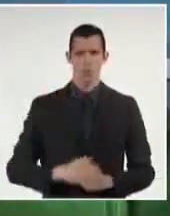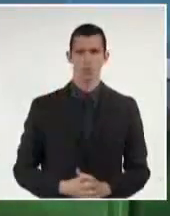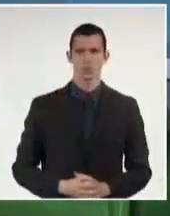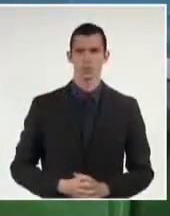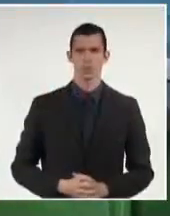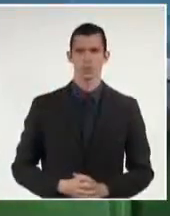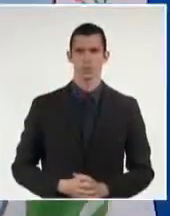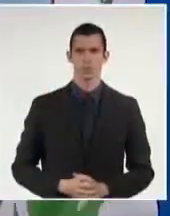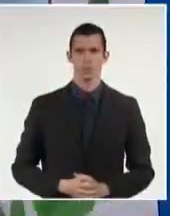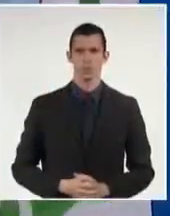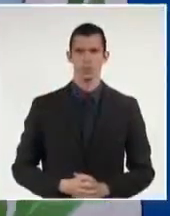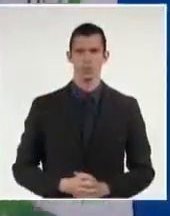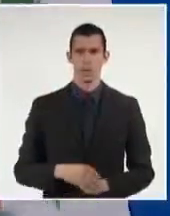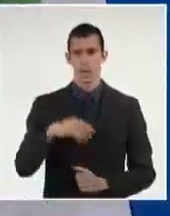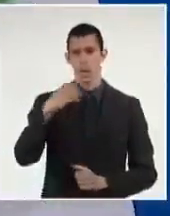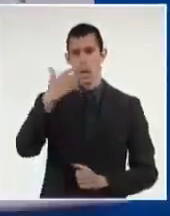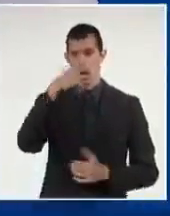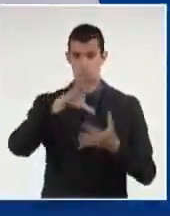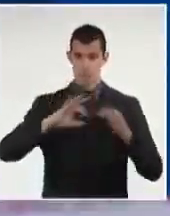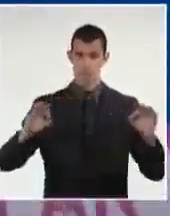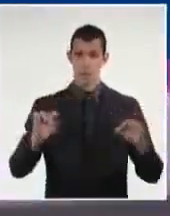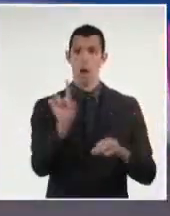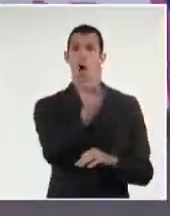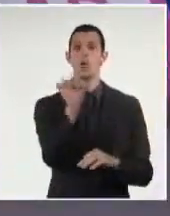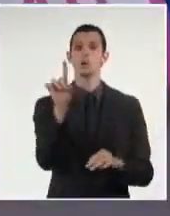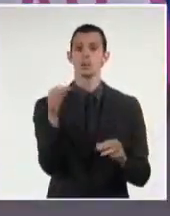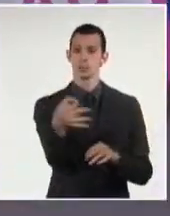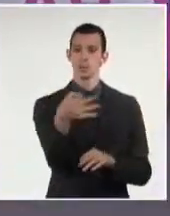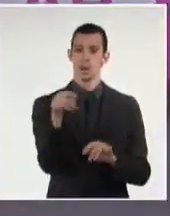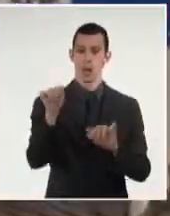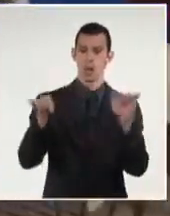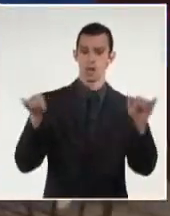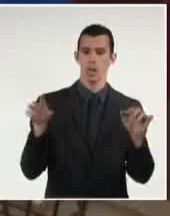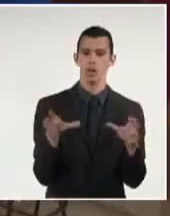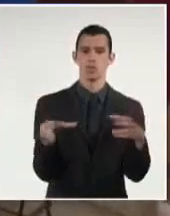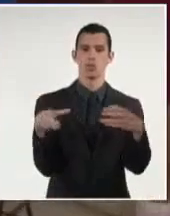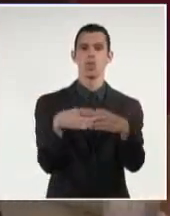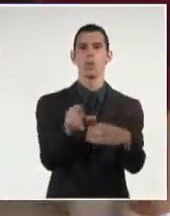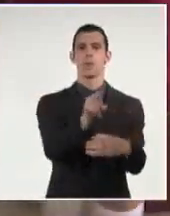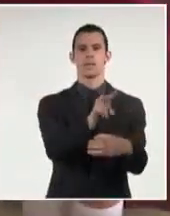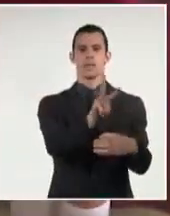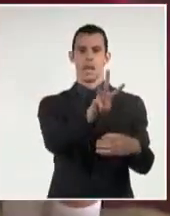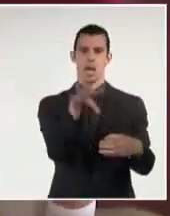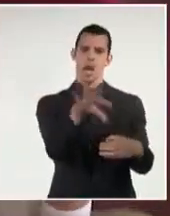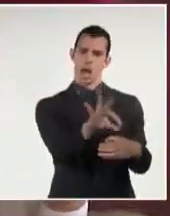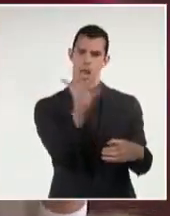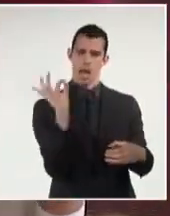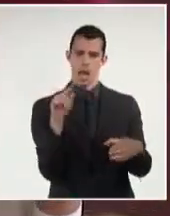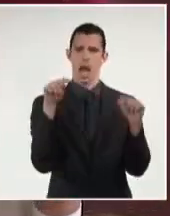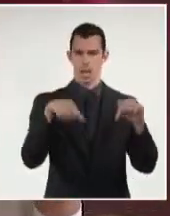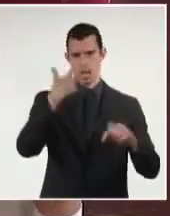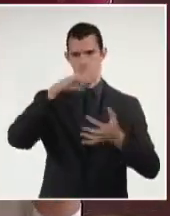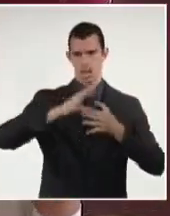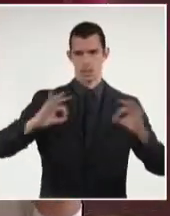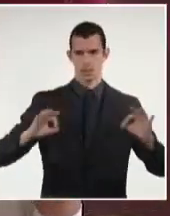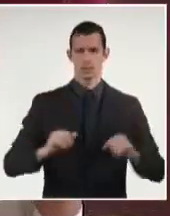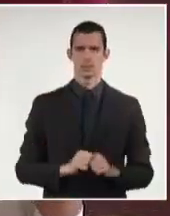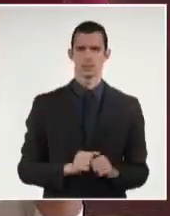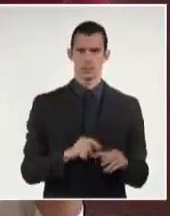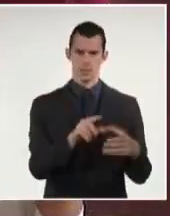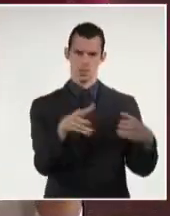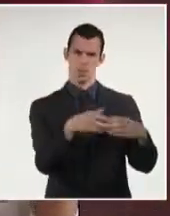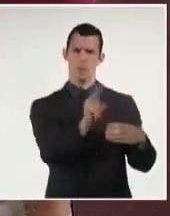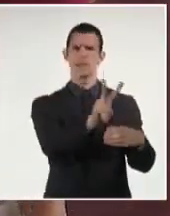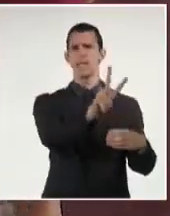de los 11 municipios para elegir a los 23 diputados que representarán a este territorio ante la Asamblea Nacional del